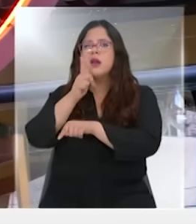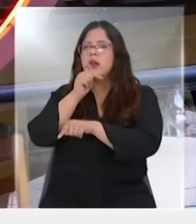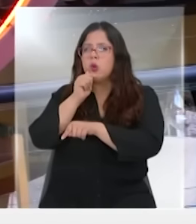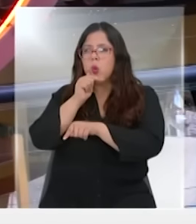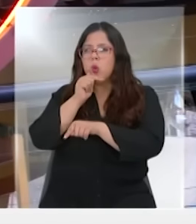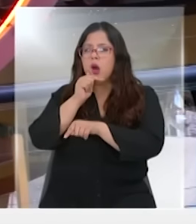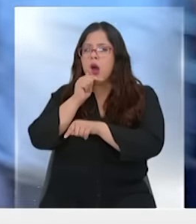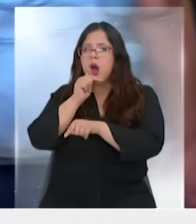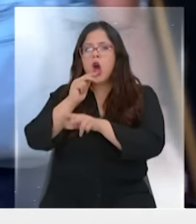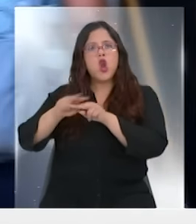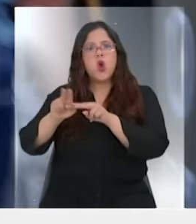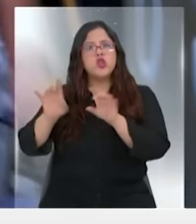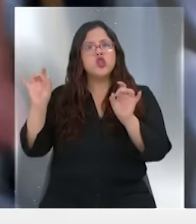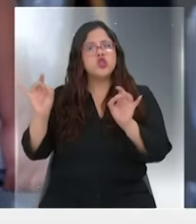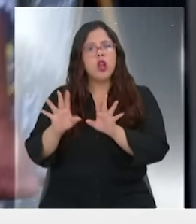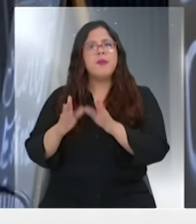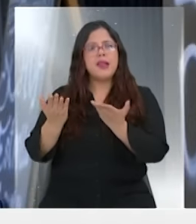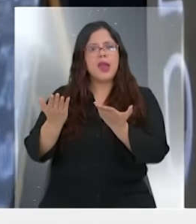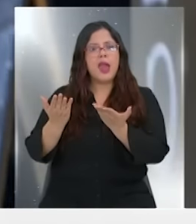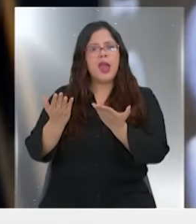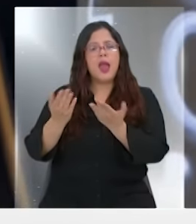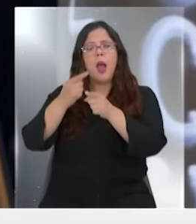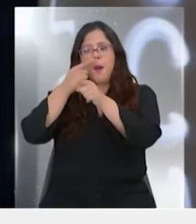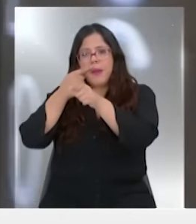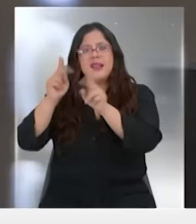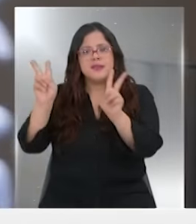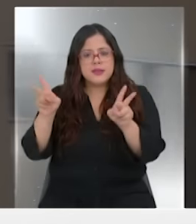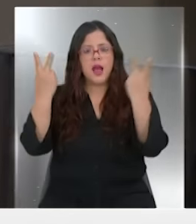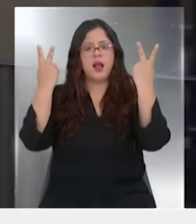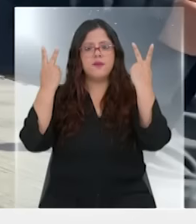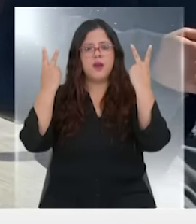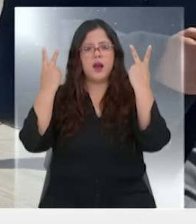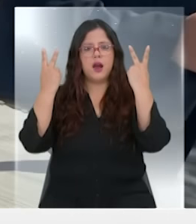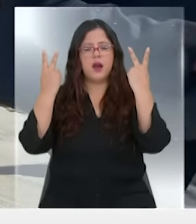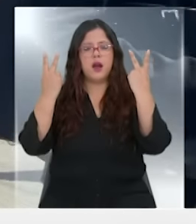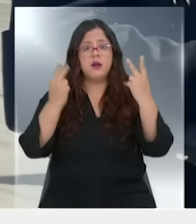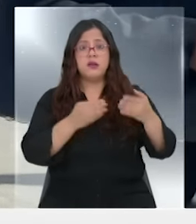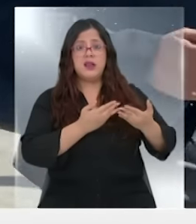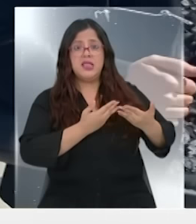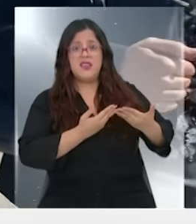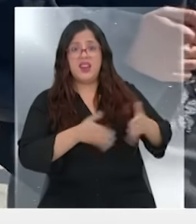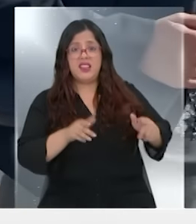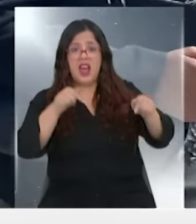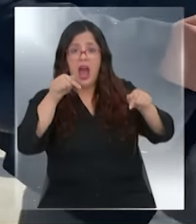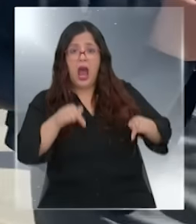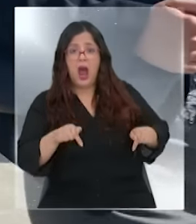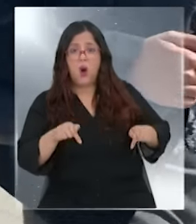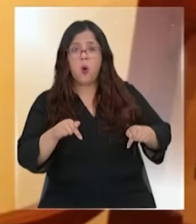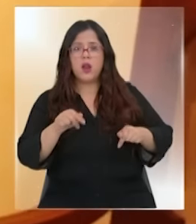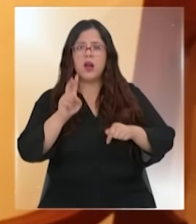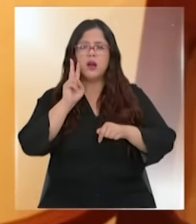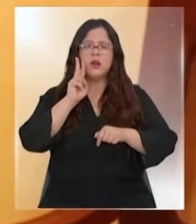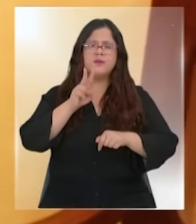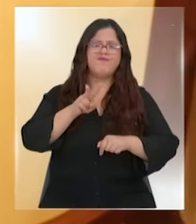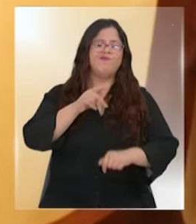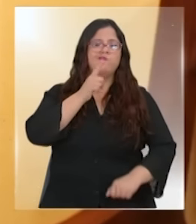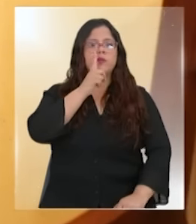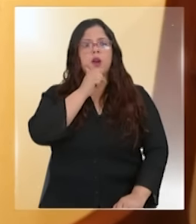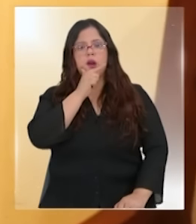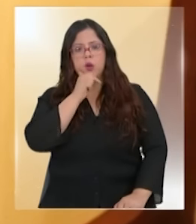hizo para beneficio personal. Su libertad hoy está en cuestionamiento.